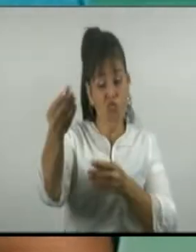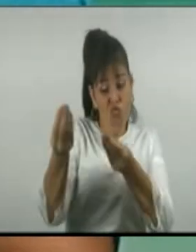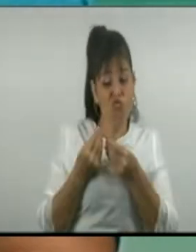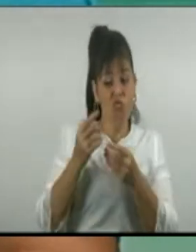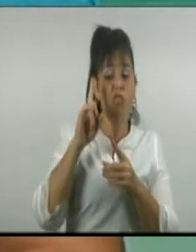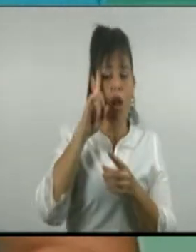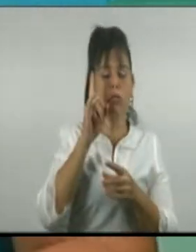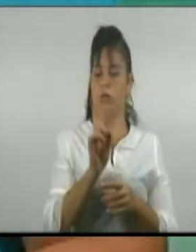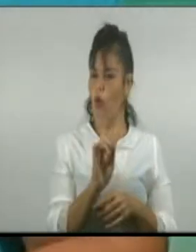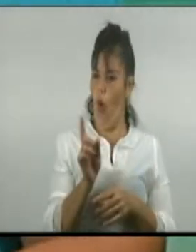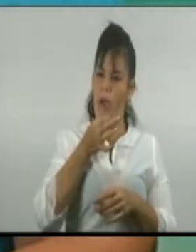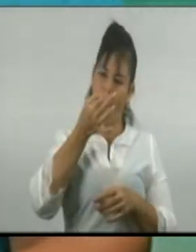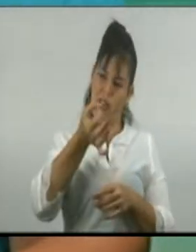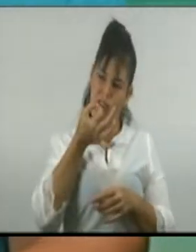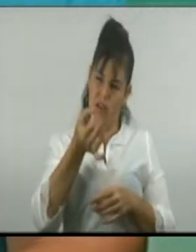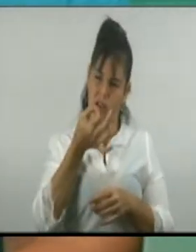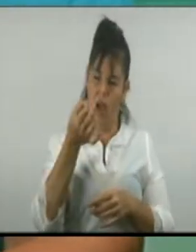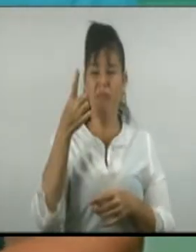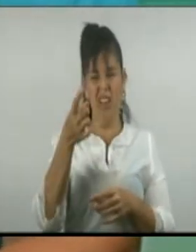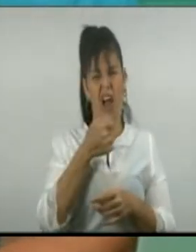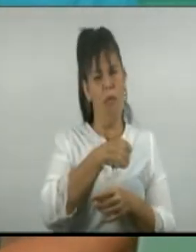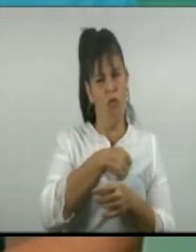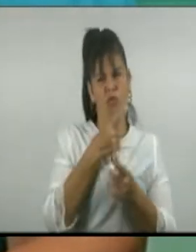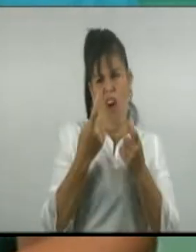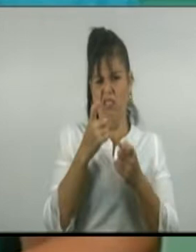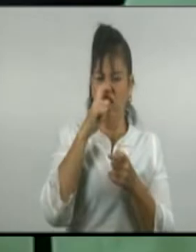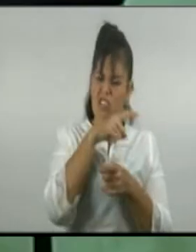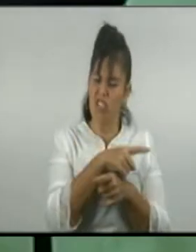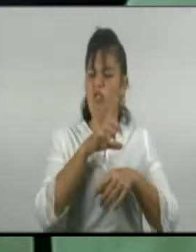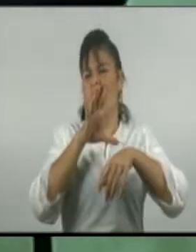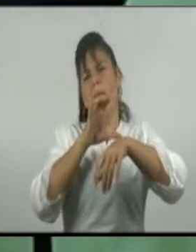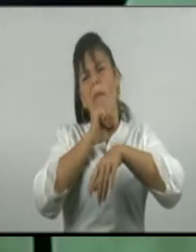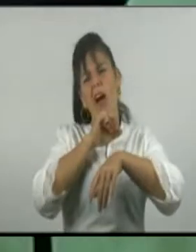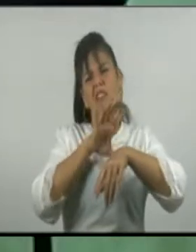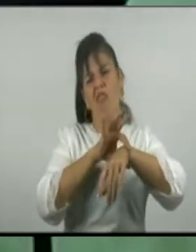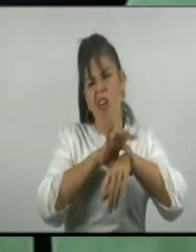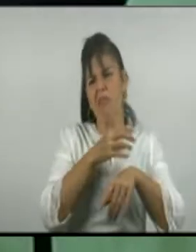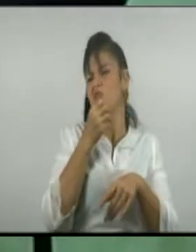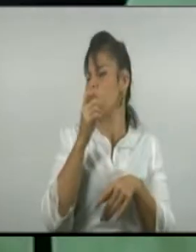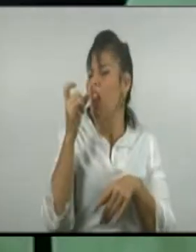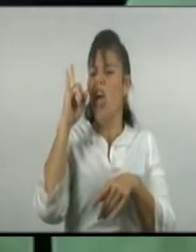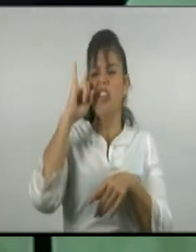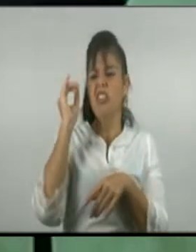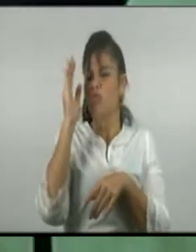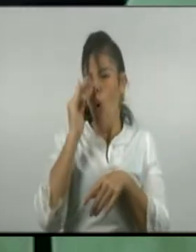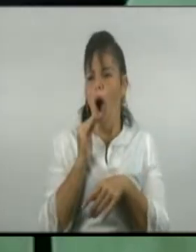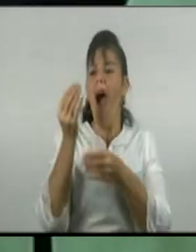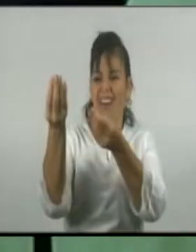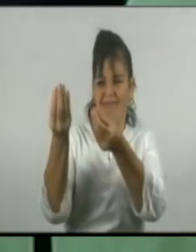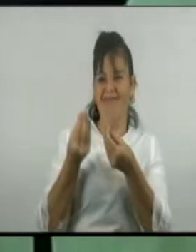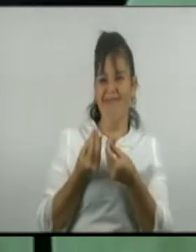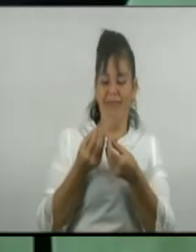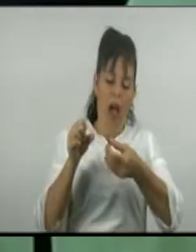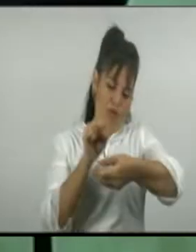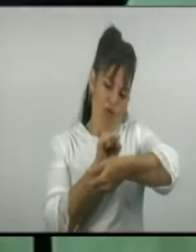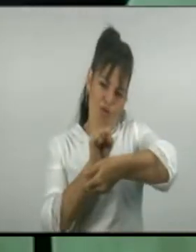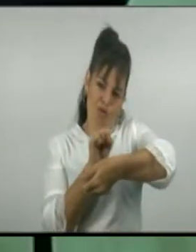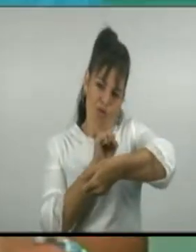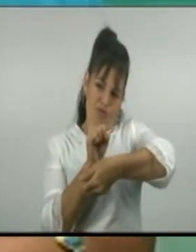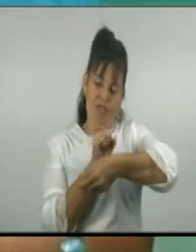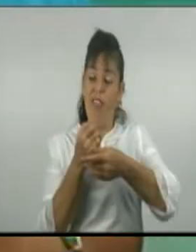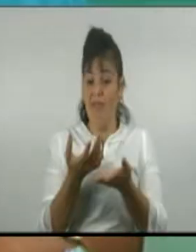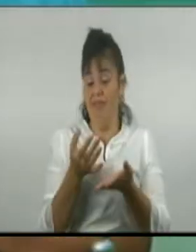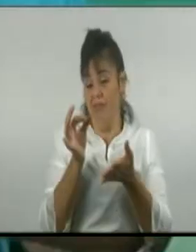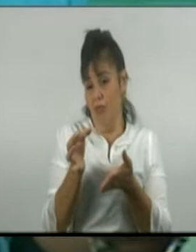amor con amor con amor es convencimiento anna y bueno ya la identifican comienza quizás el proceso de donación en la propia institución pero llega el momento